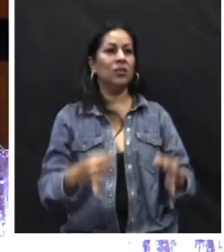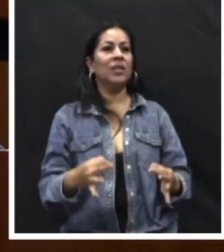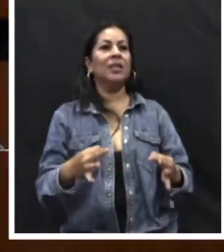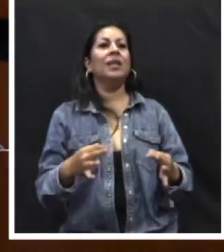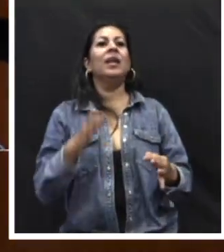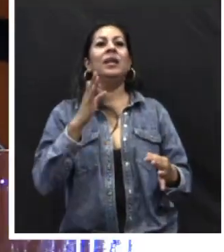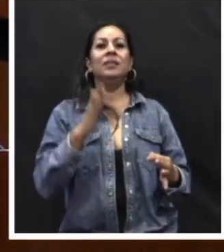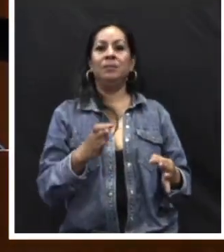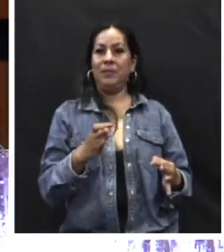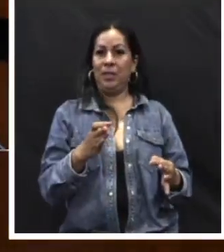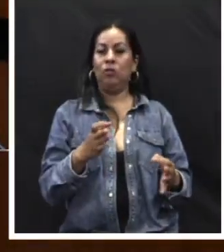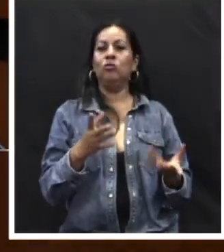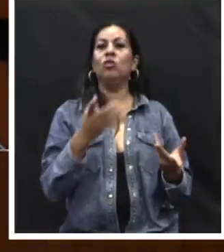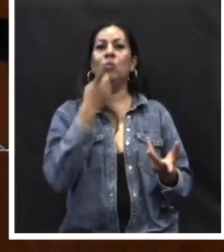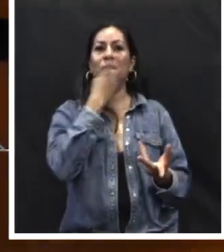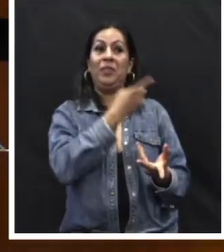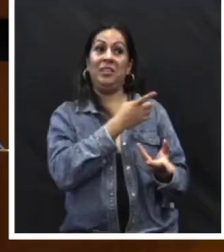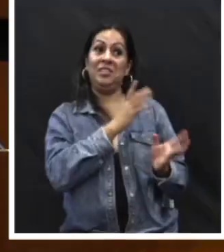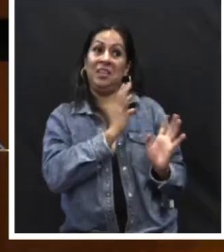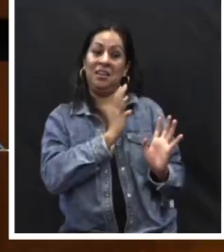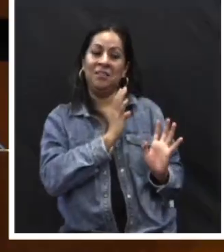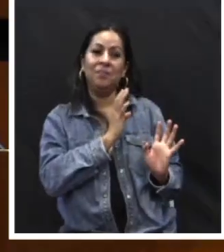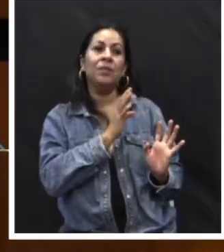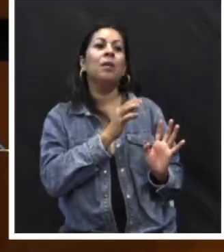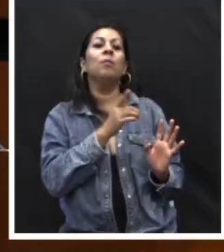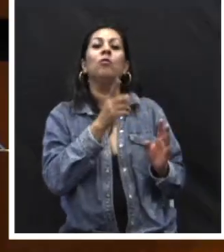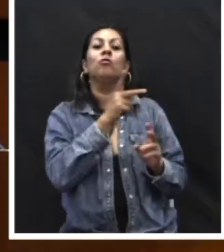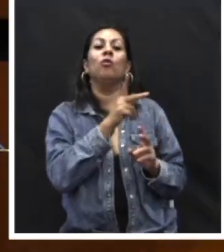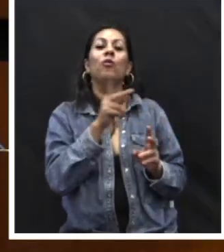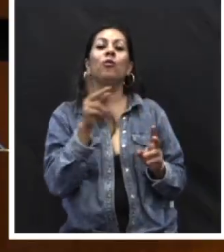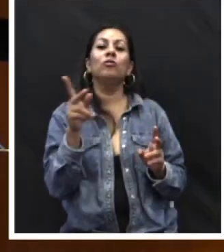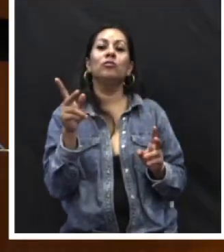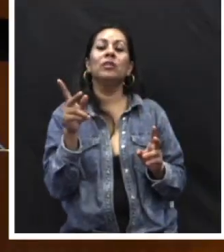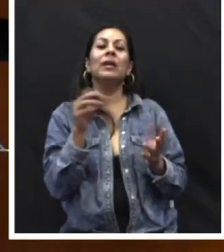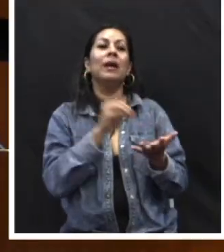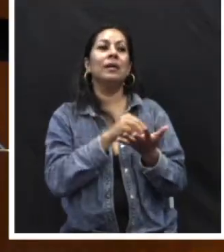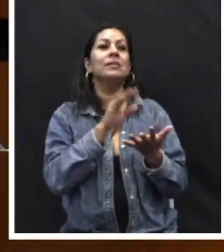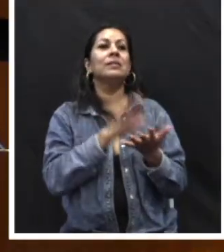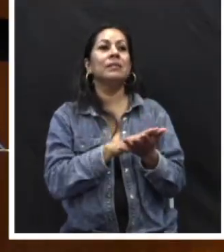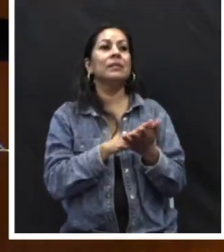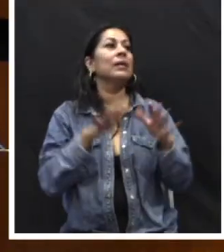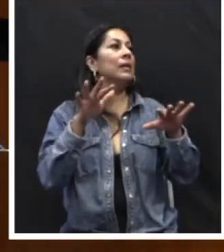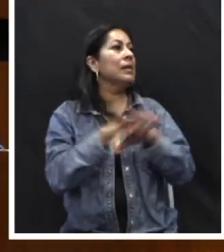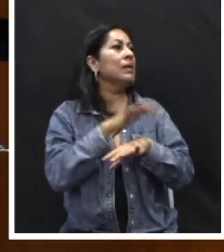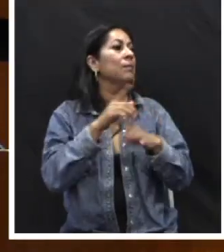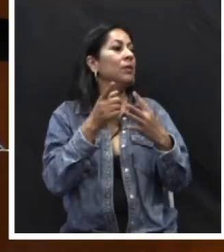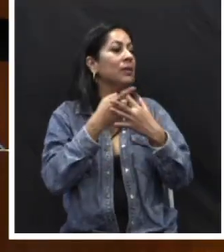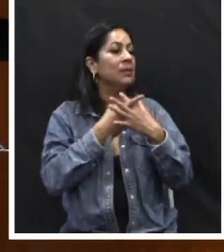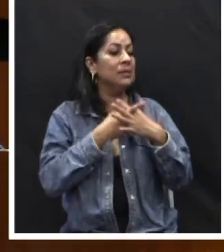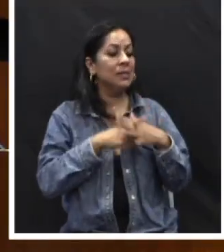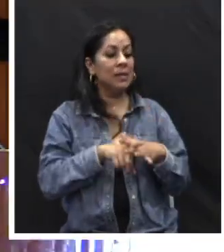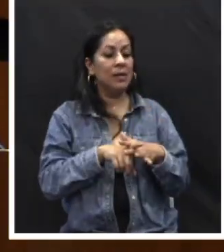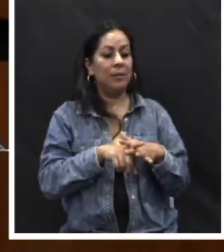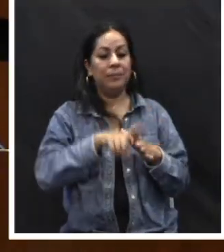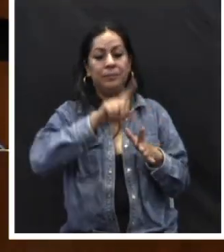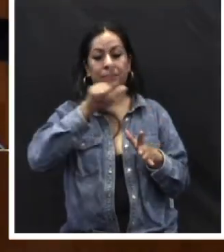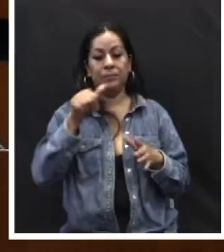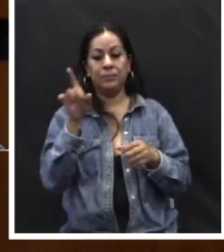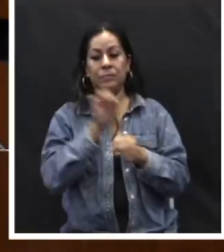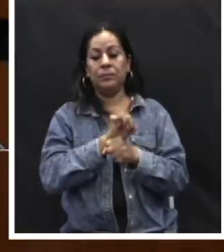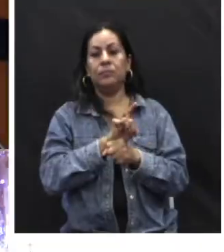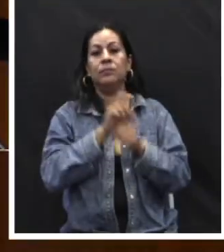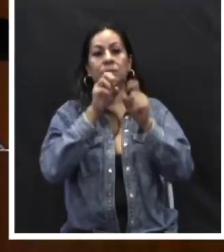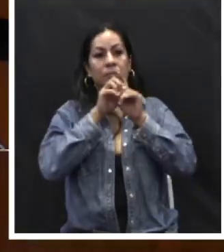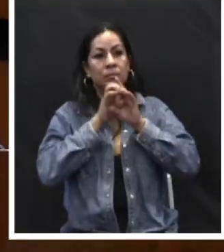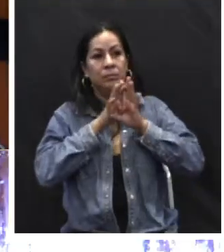originales aprobados, según se dice, por unanimidad, establecían que la reforma entraría en vigor al día siguiente